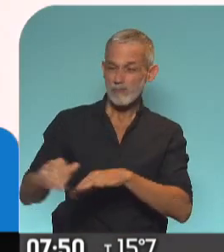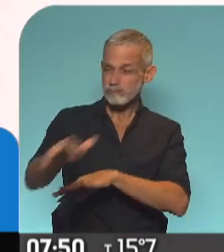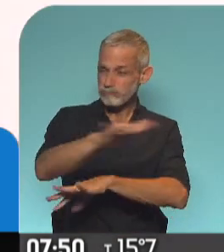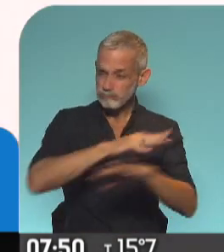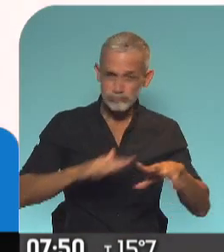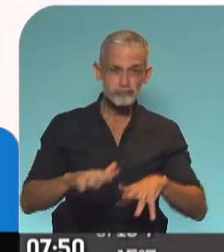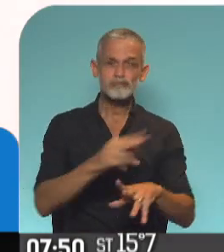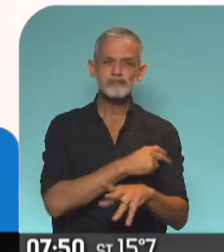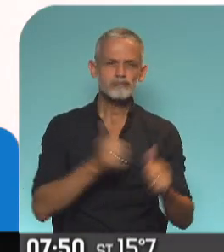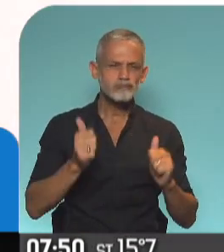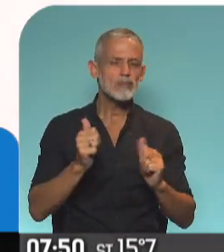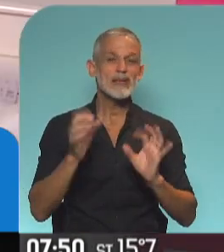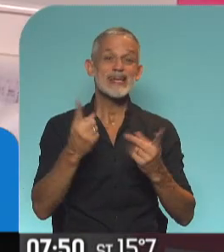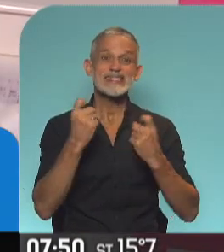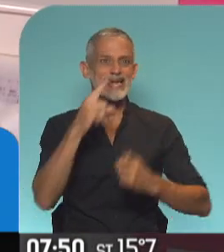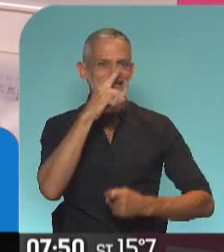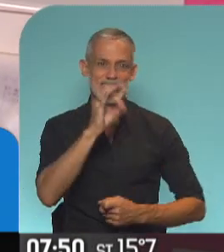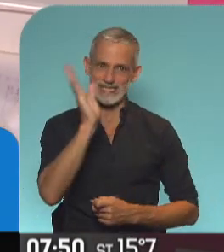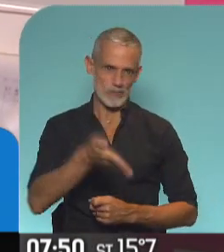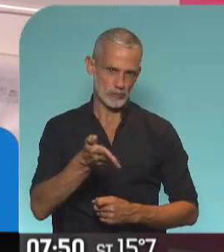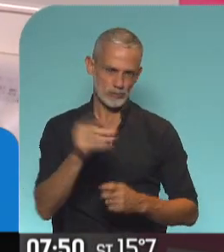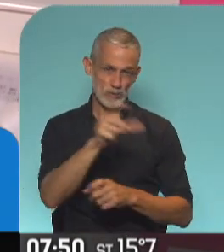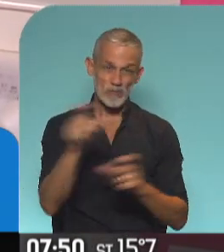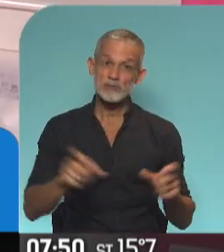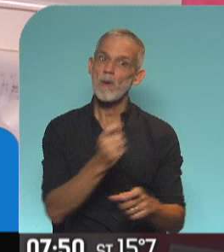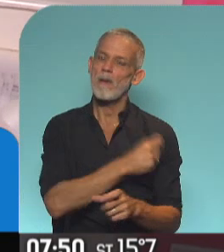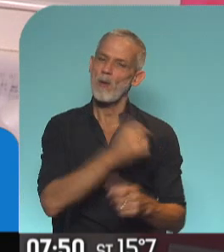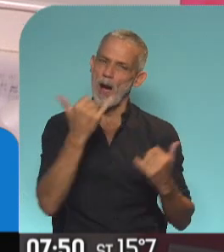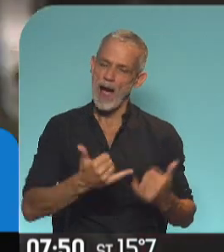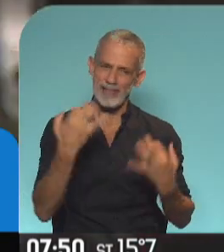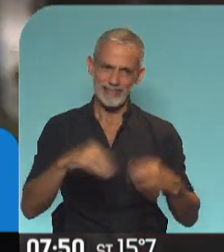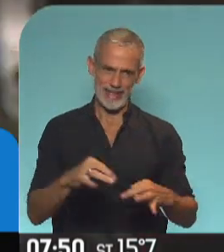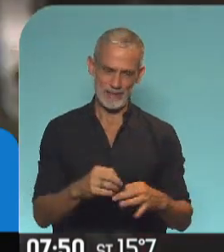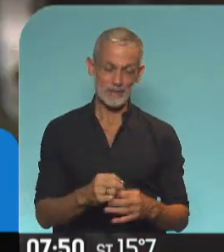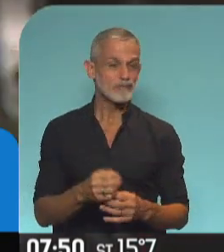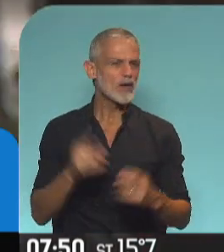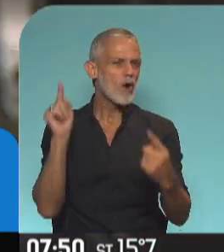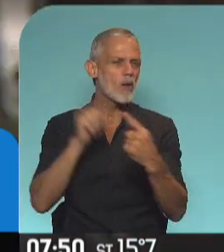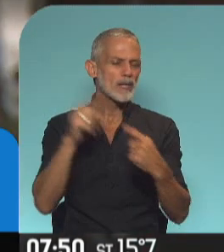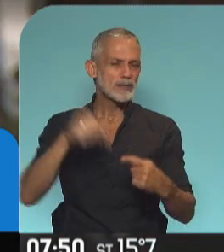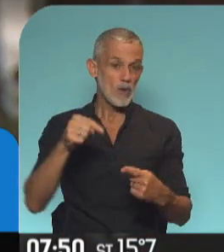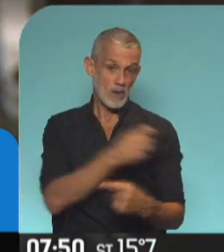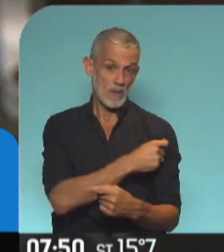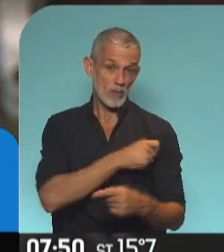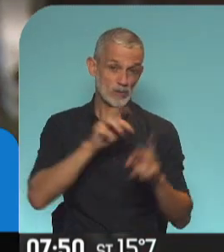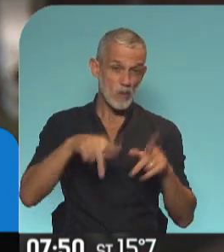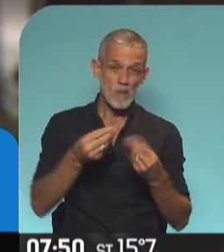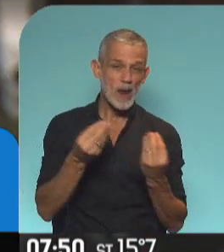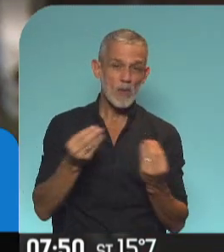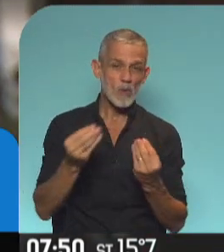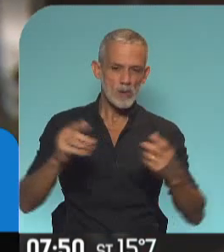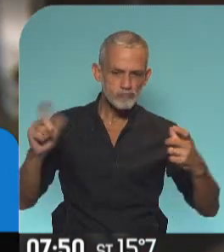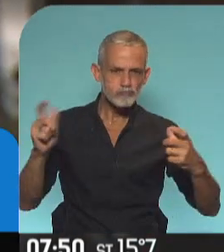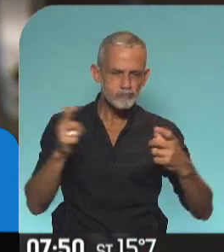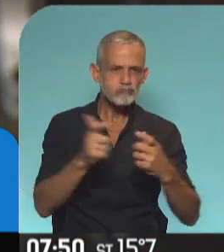se requiere que un 70% de la población esté vacunada. Hay que tener presente que el objetivo actual de la vacunación es disminuir la